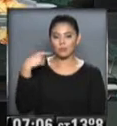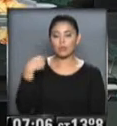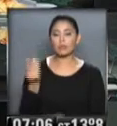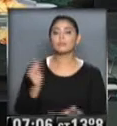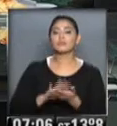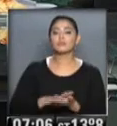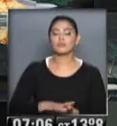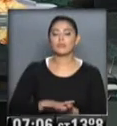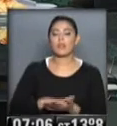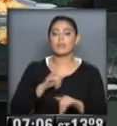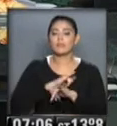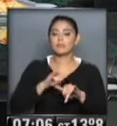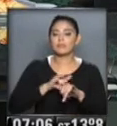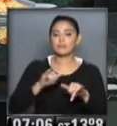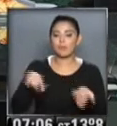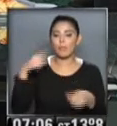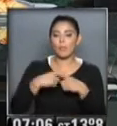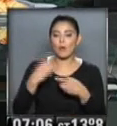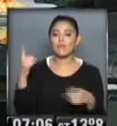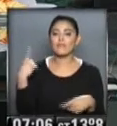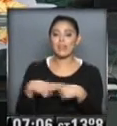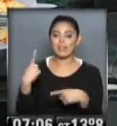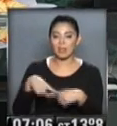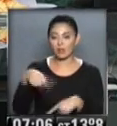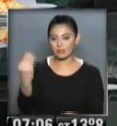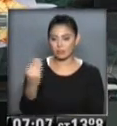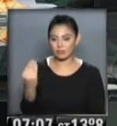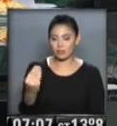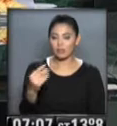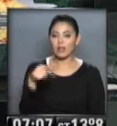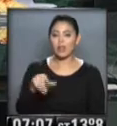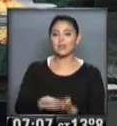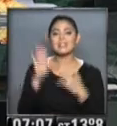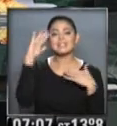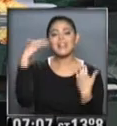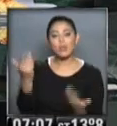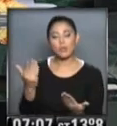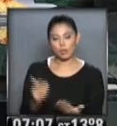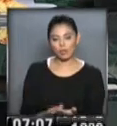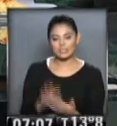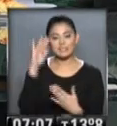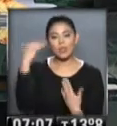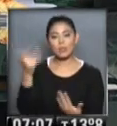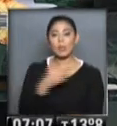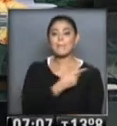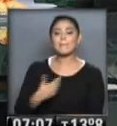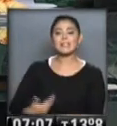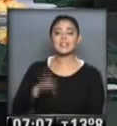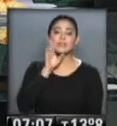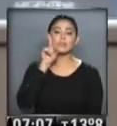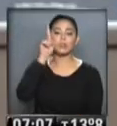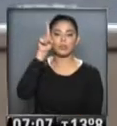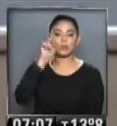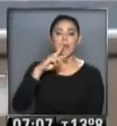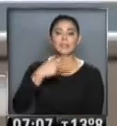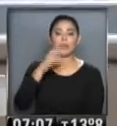Más sobre las repercusiones de los festejos en nuestro país el próximo sábado, y en este caso tiene que ver con un saludo que llega por parte del presidente de Estados